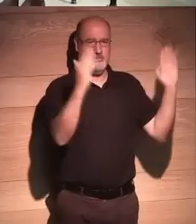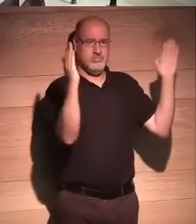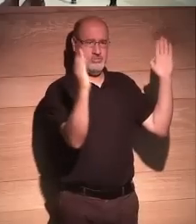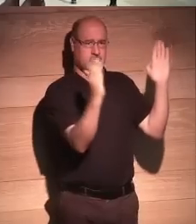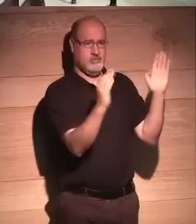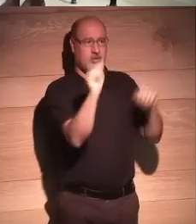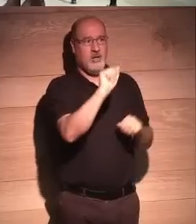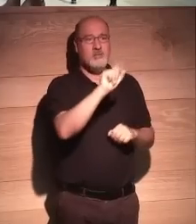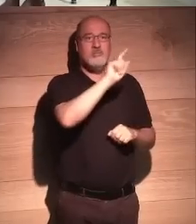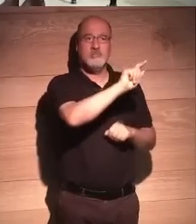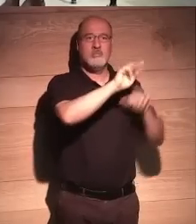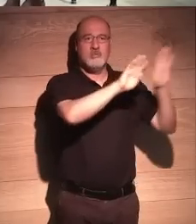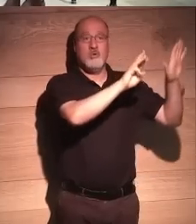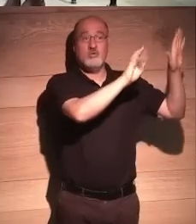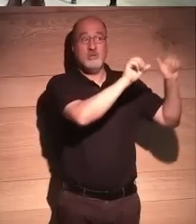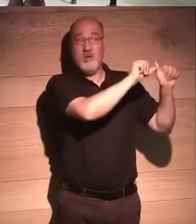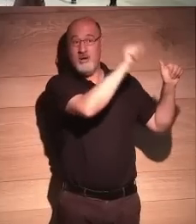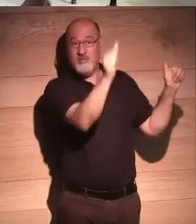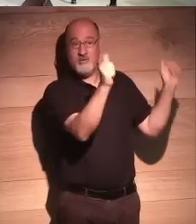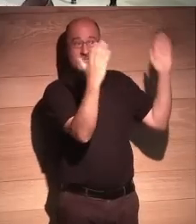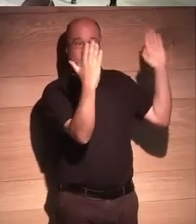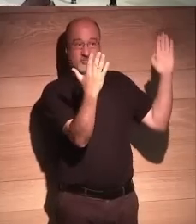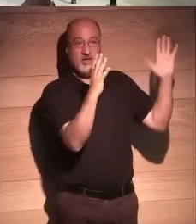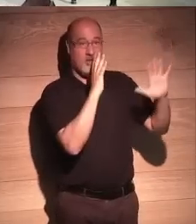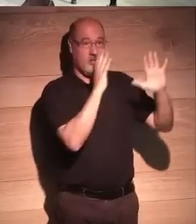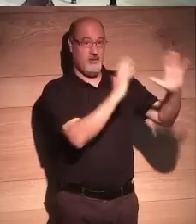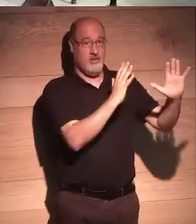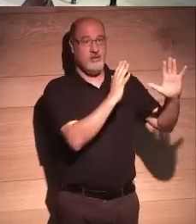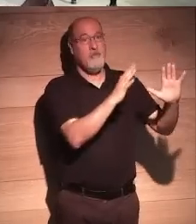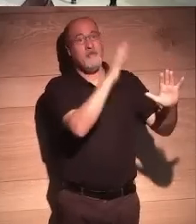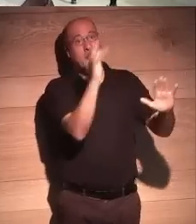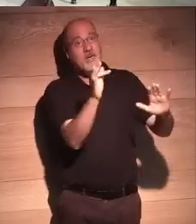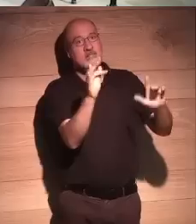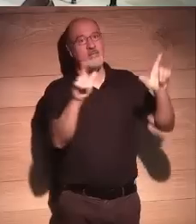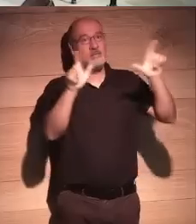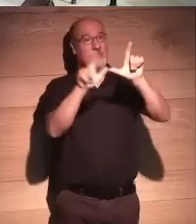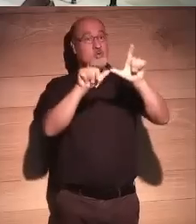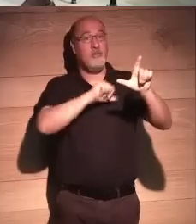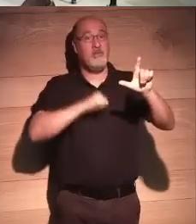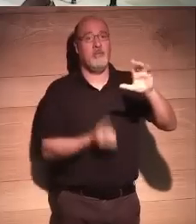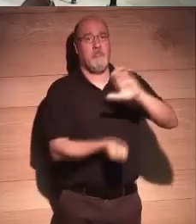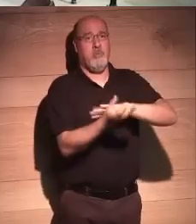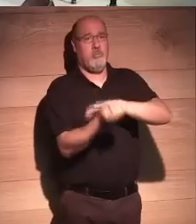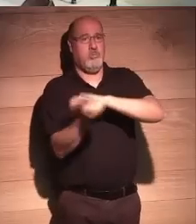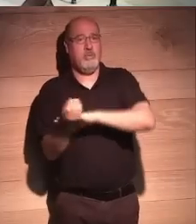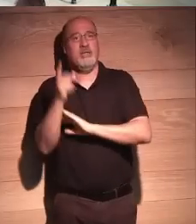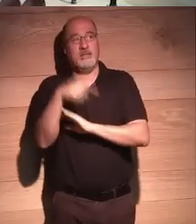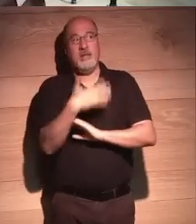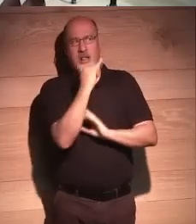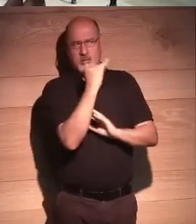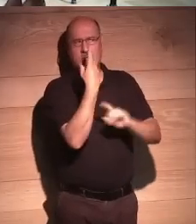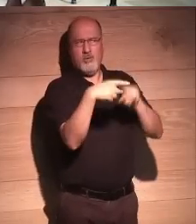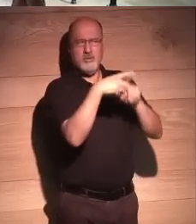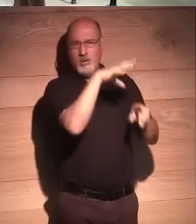los 80, depende de dónde nos vayamos, nacieron las privadas, no todo fue maravilloso, de aquellos años hay cosas para